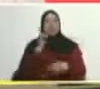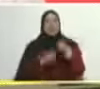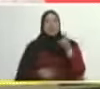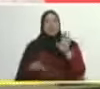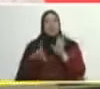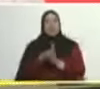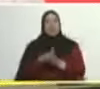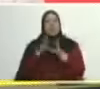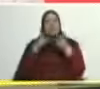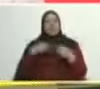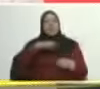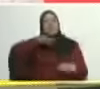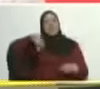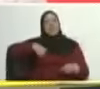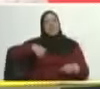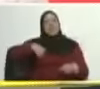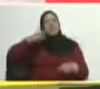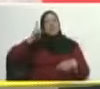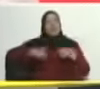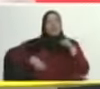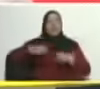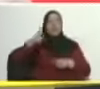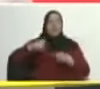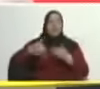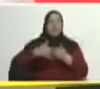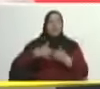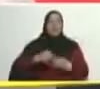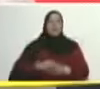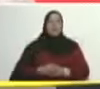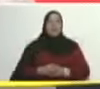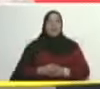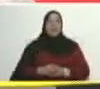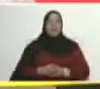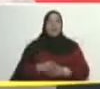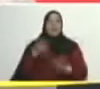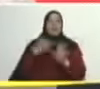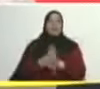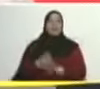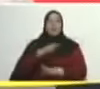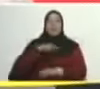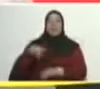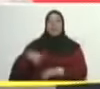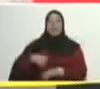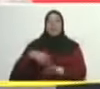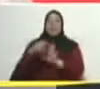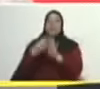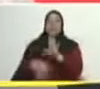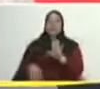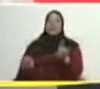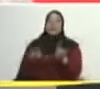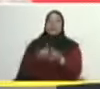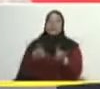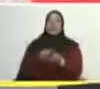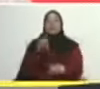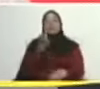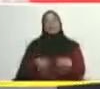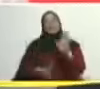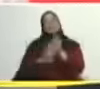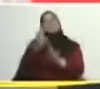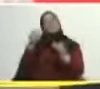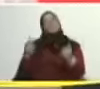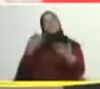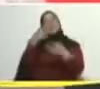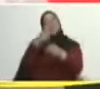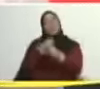bancarias internacionales deberían canalizar contribuciones para ese fondo. La deuda de Haití debe ser